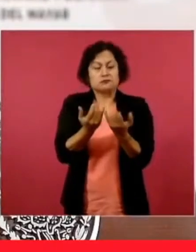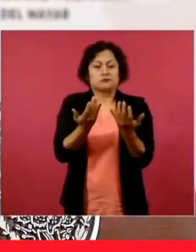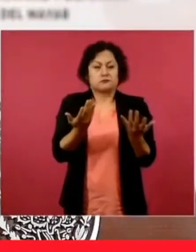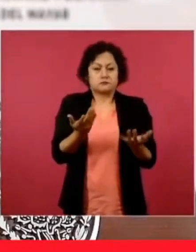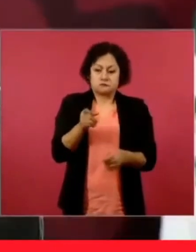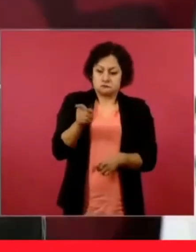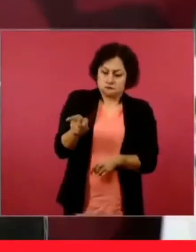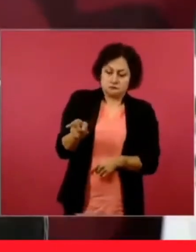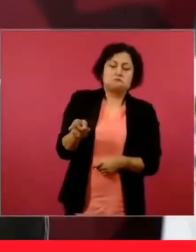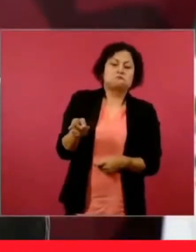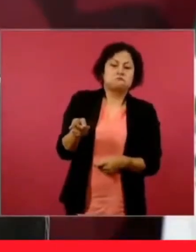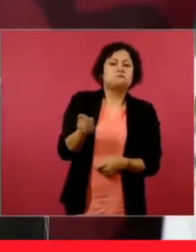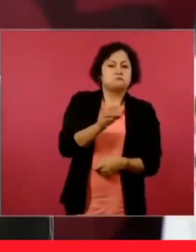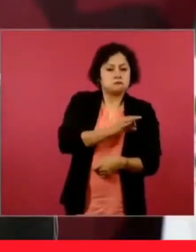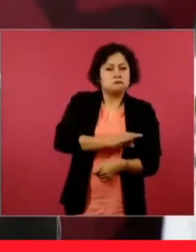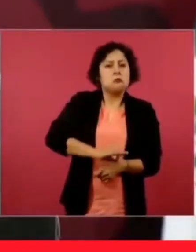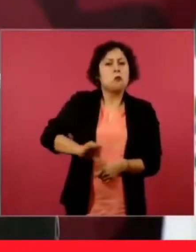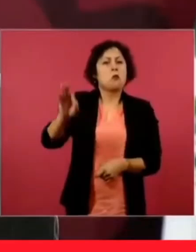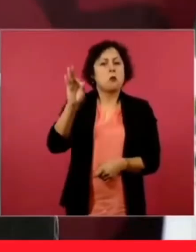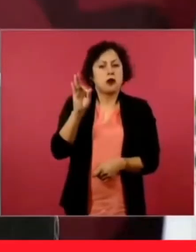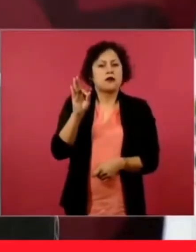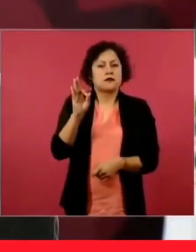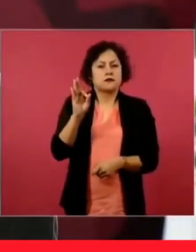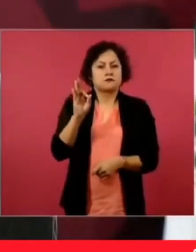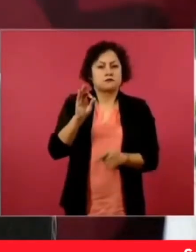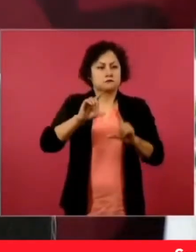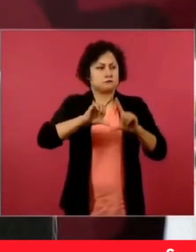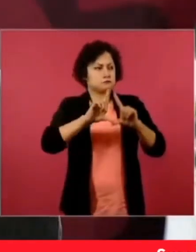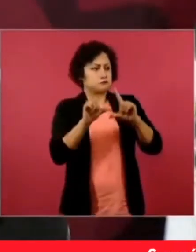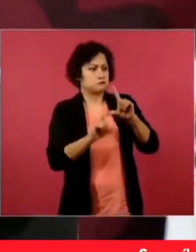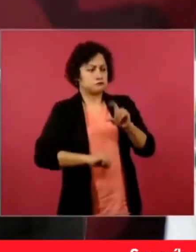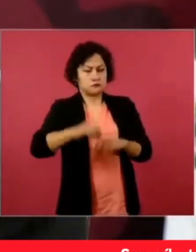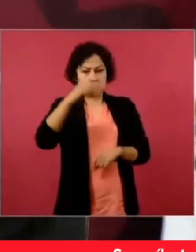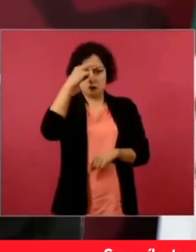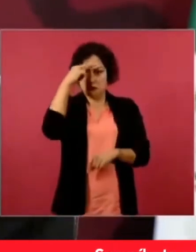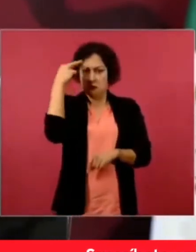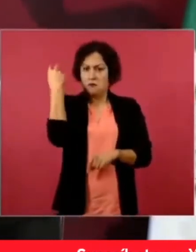gobernabilidad en el país y